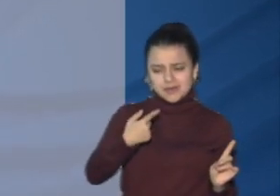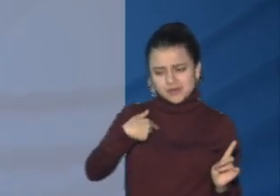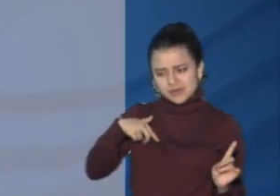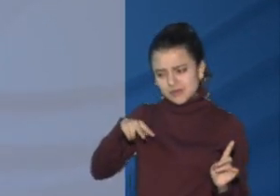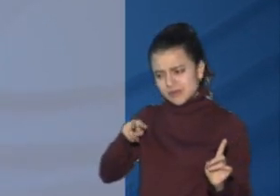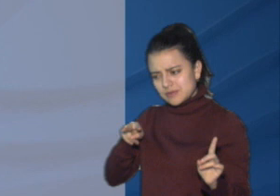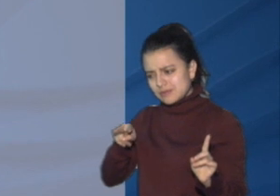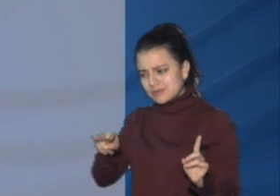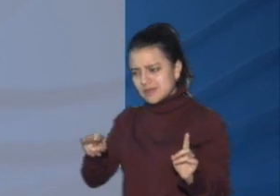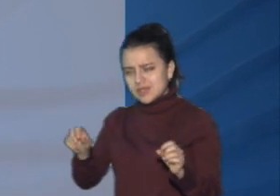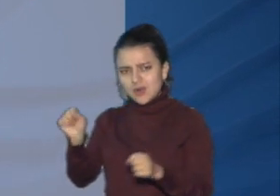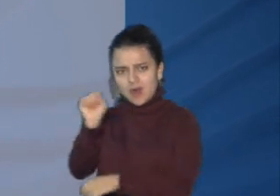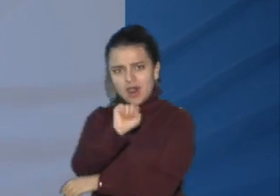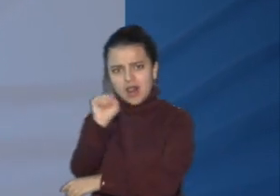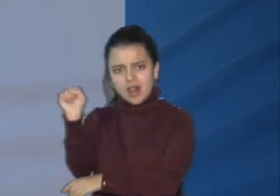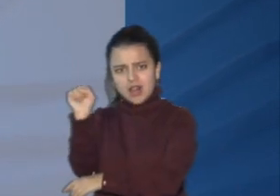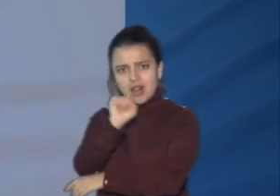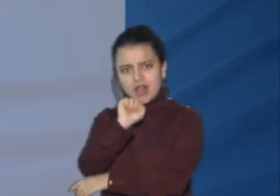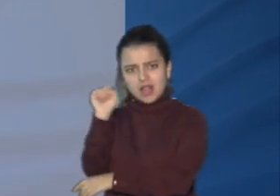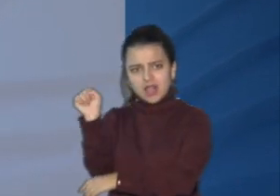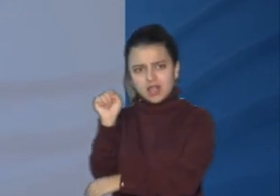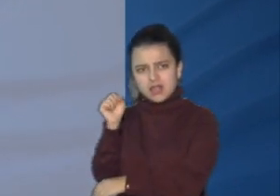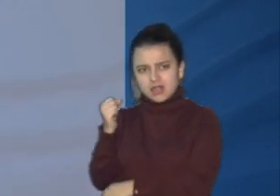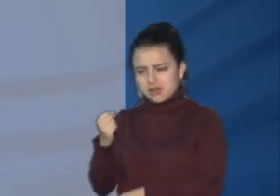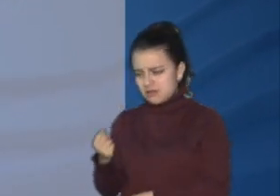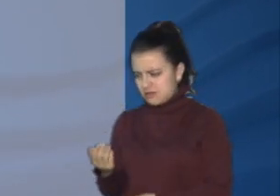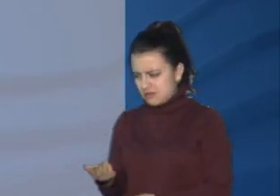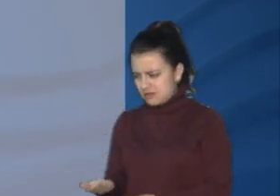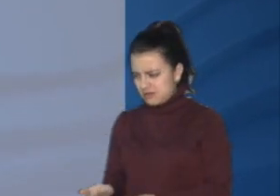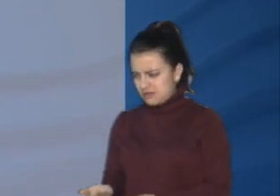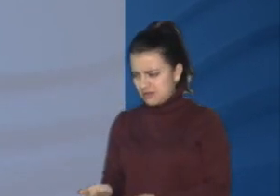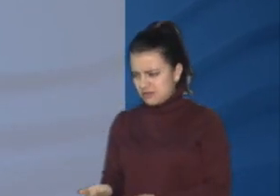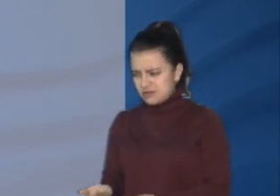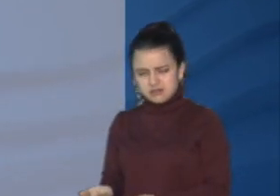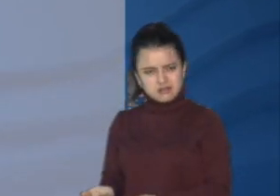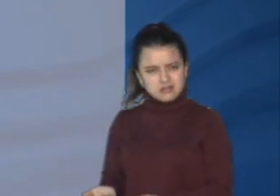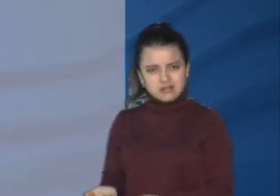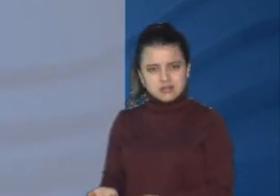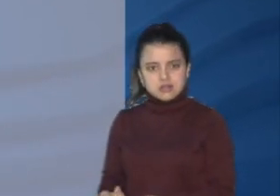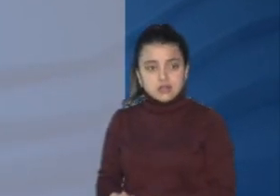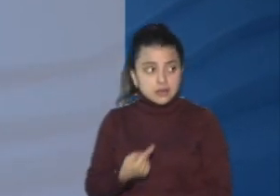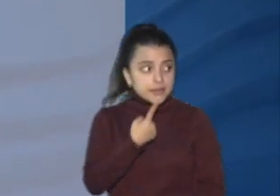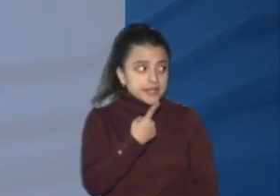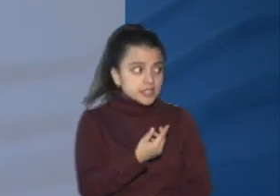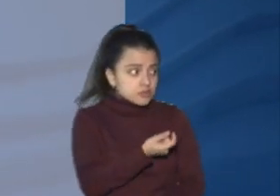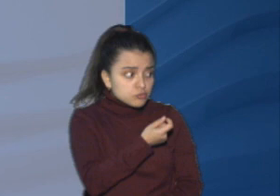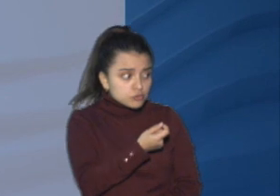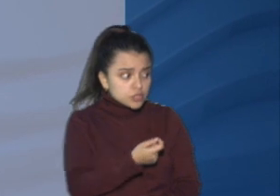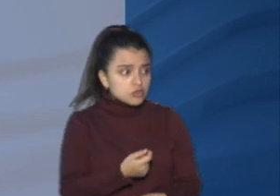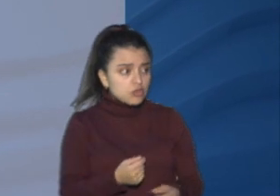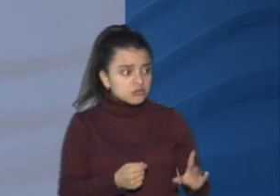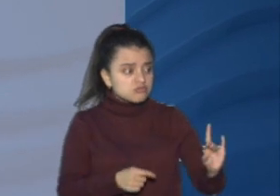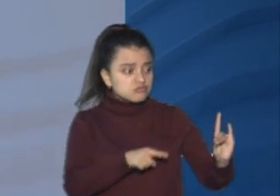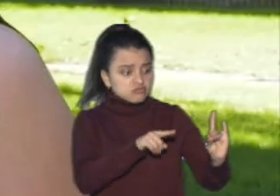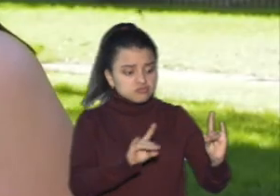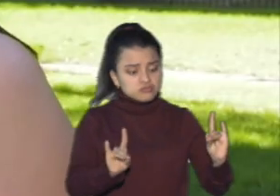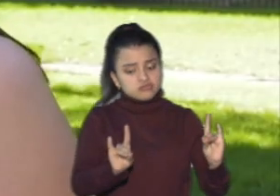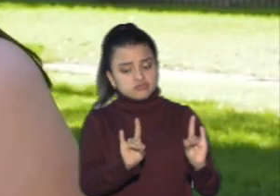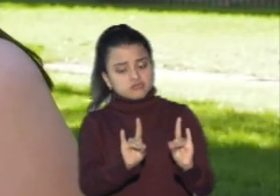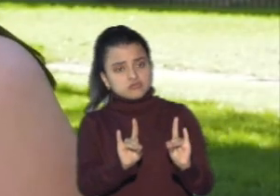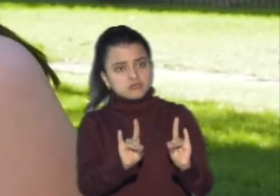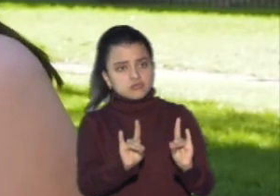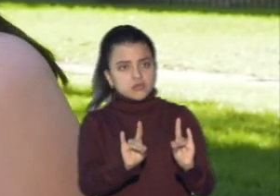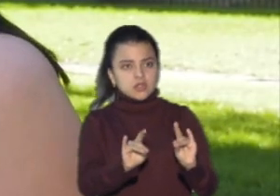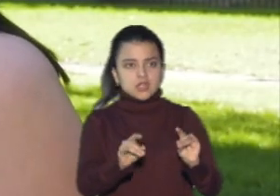la camioneta, me indica que eso acaba de suceder y que el perrito lo acaba de matar. Estaban los dos en un